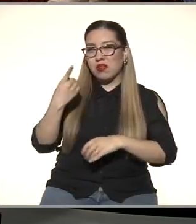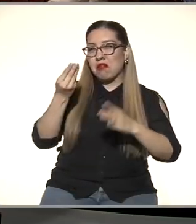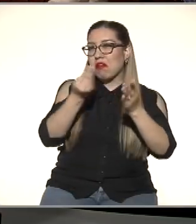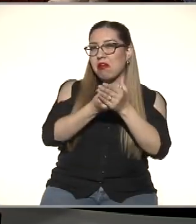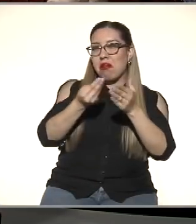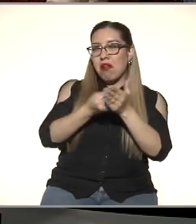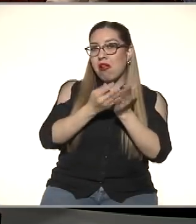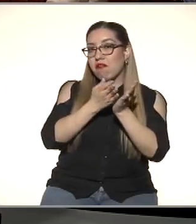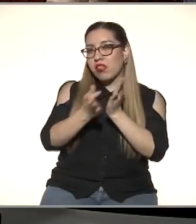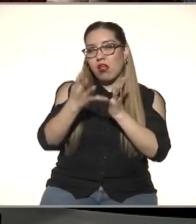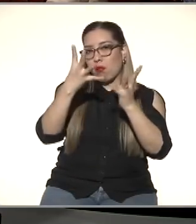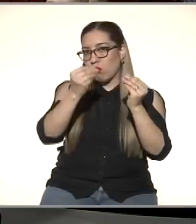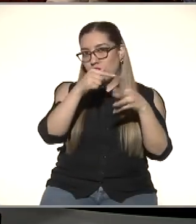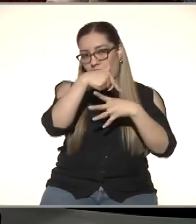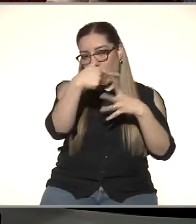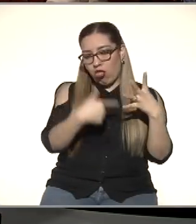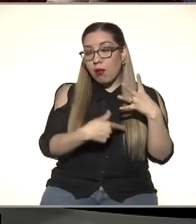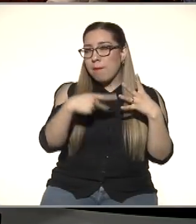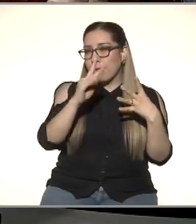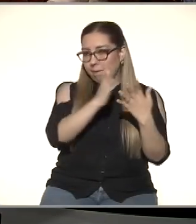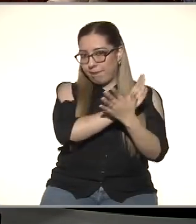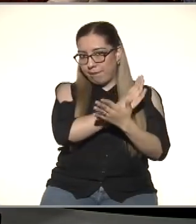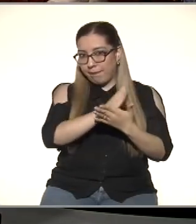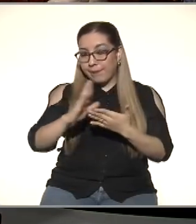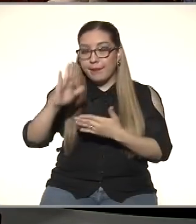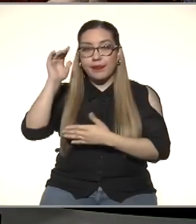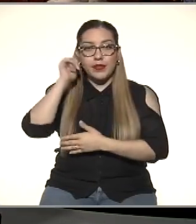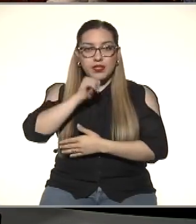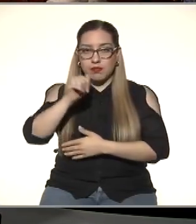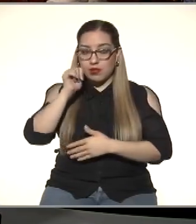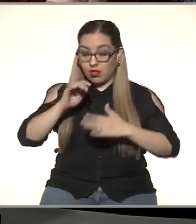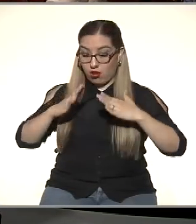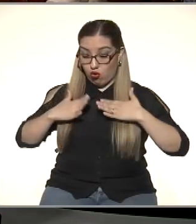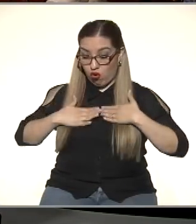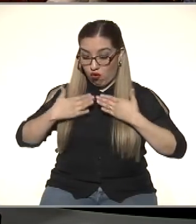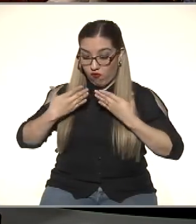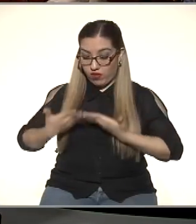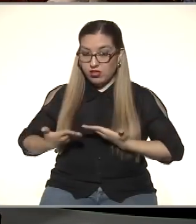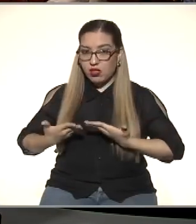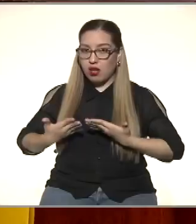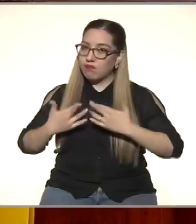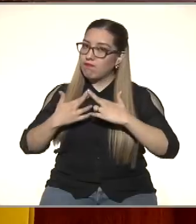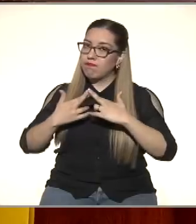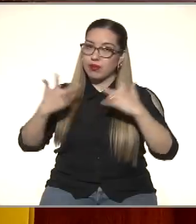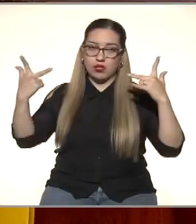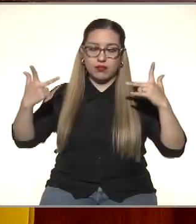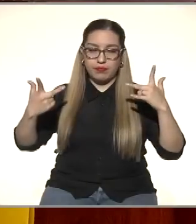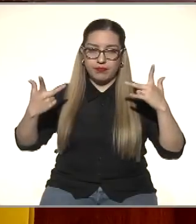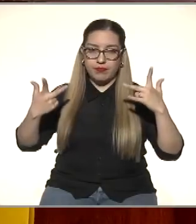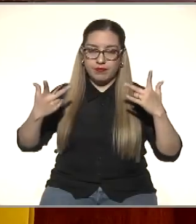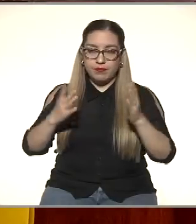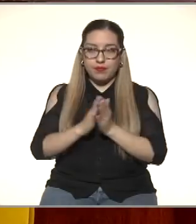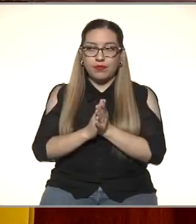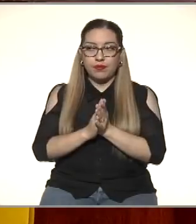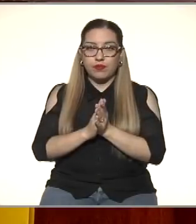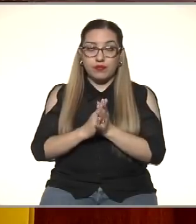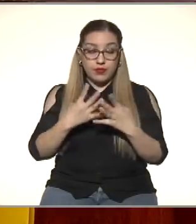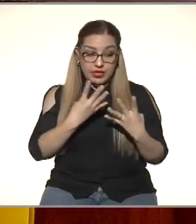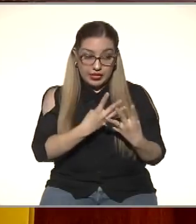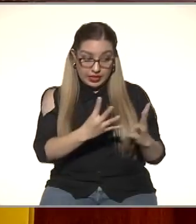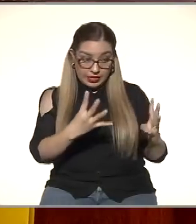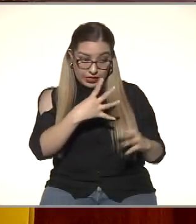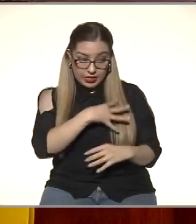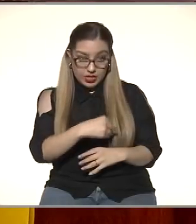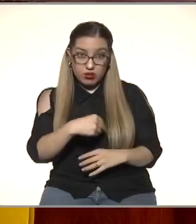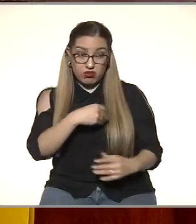pero siempre hay un daño a la confianza. Y aunque en efecto no se les es infiel a los hijos, y